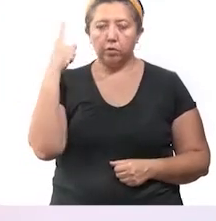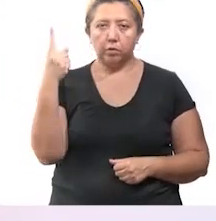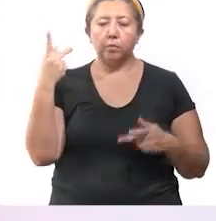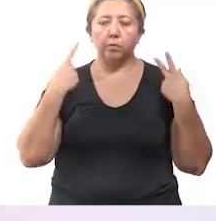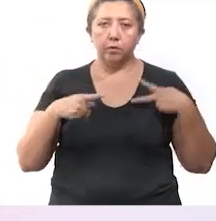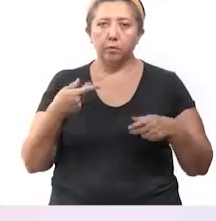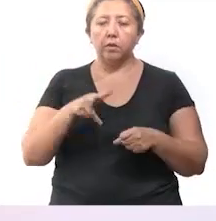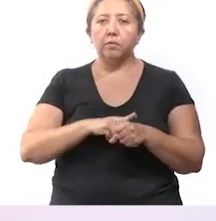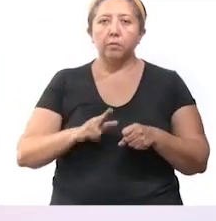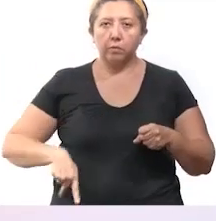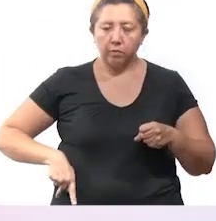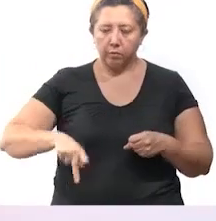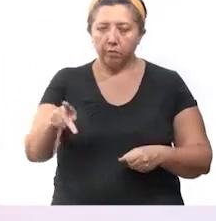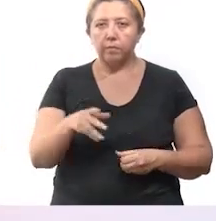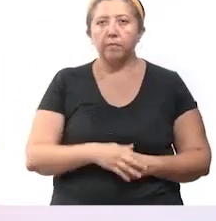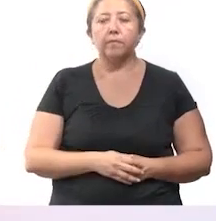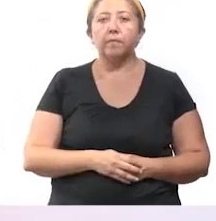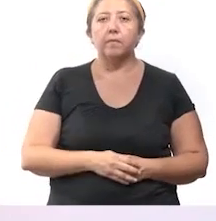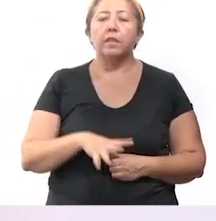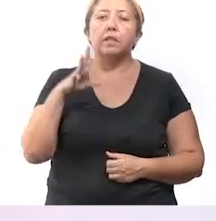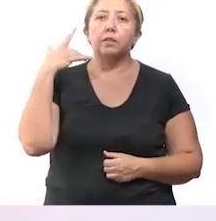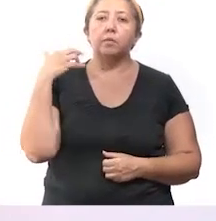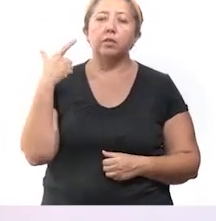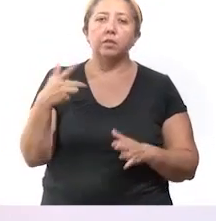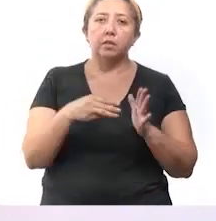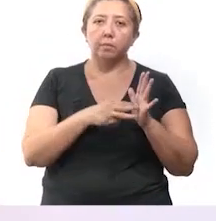281 pacientes en hospitales públicos,